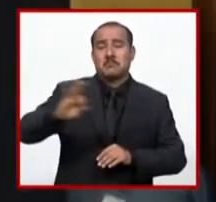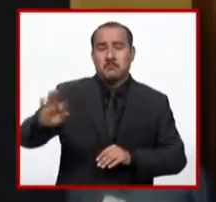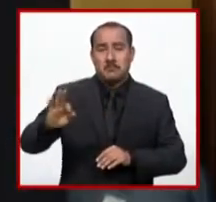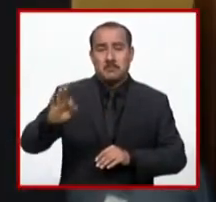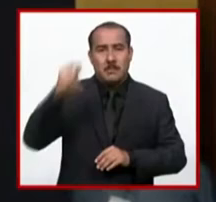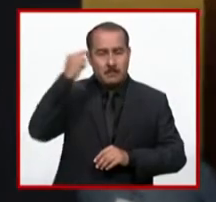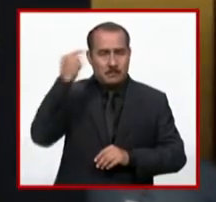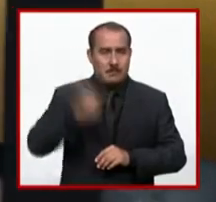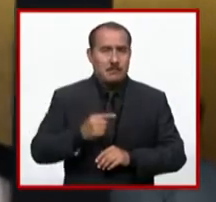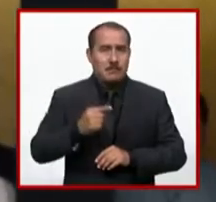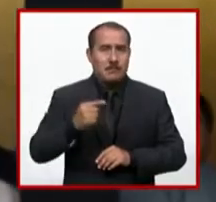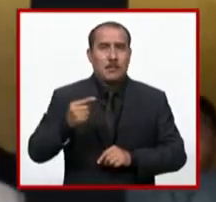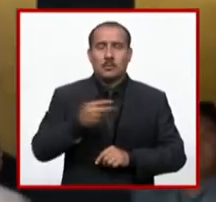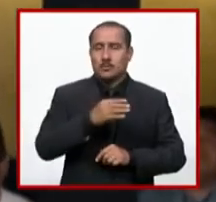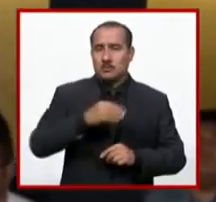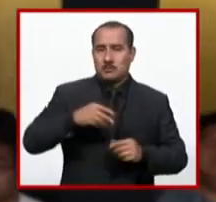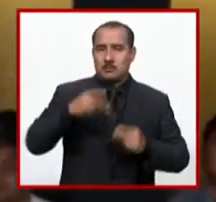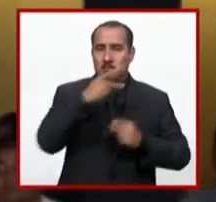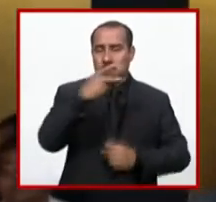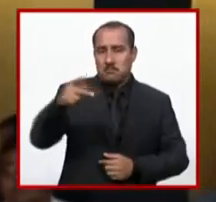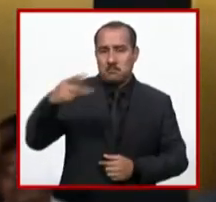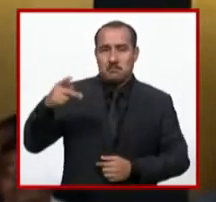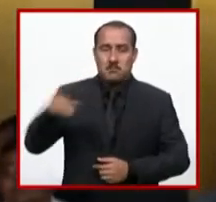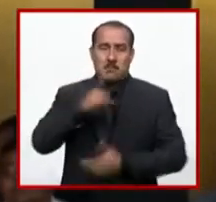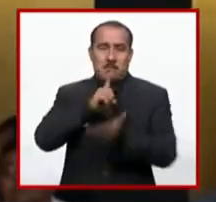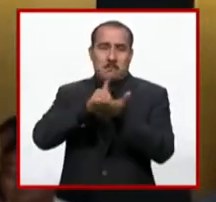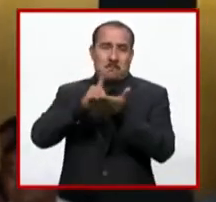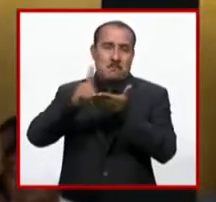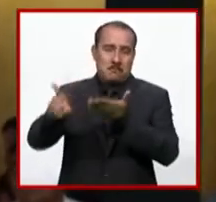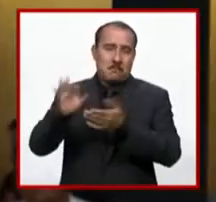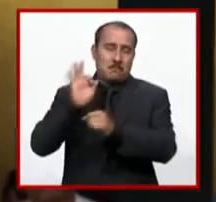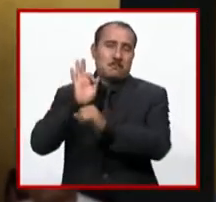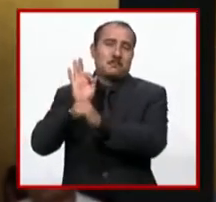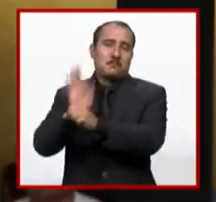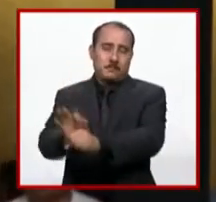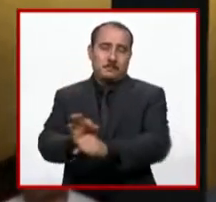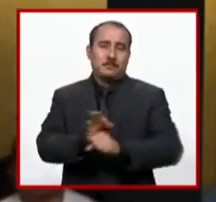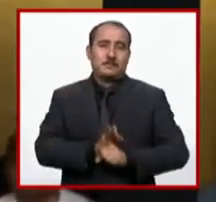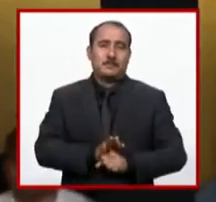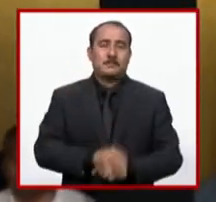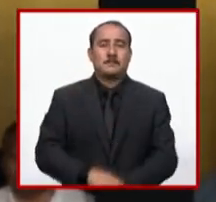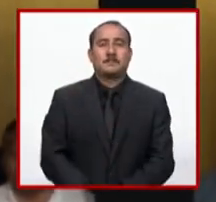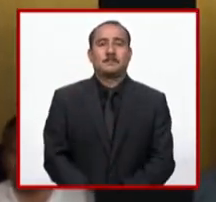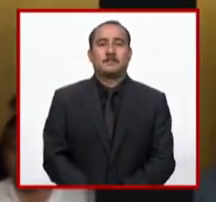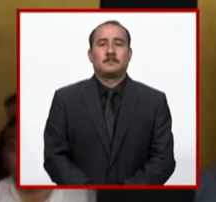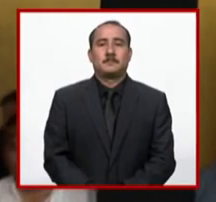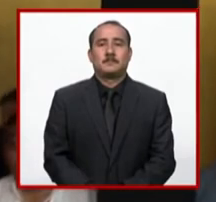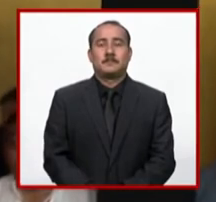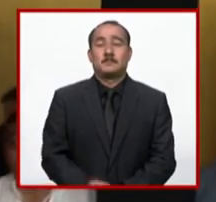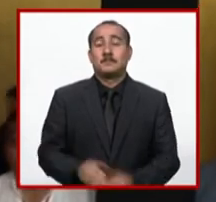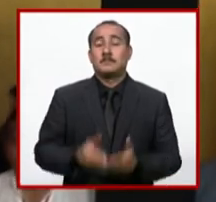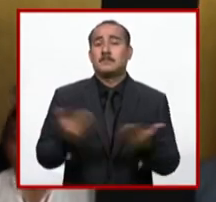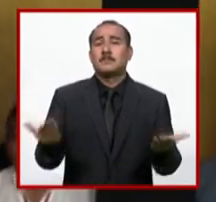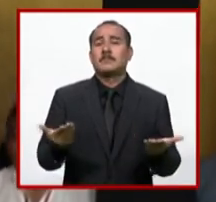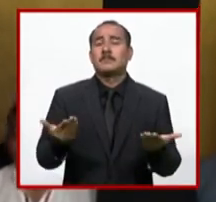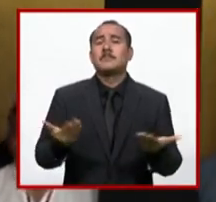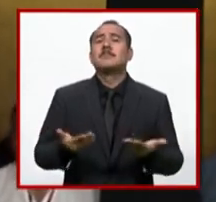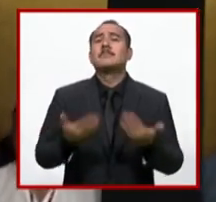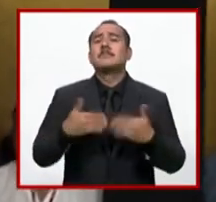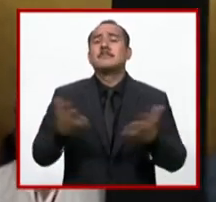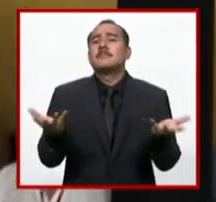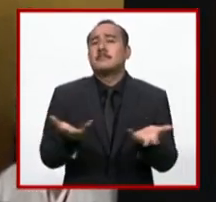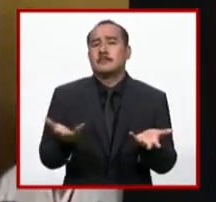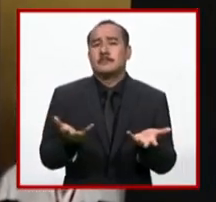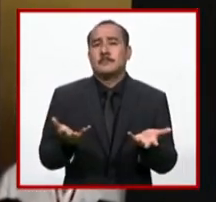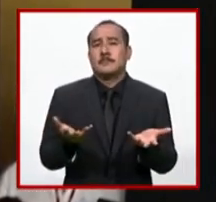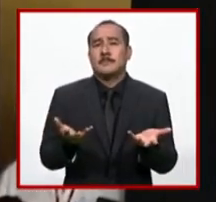certeza jurídica a los derechos de propiedad de las oaxaqueñas y los oaxaqueños. ¿Y ahora qué sigue? Pues sigue